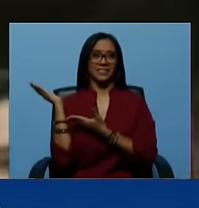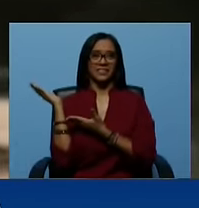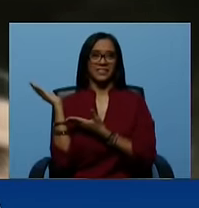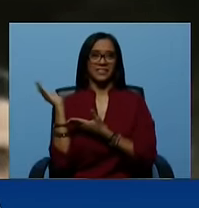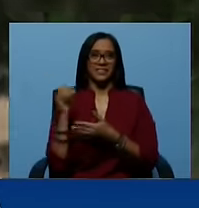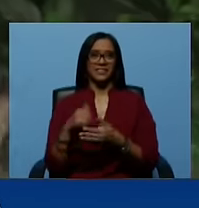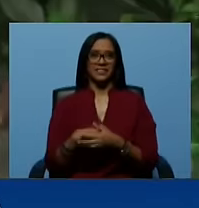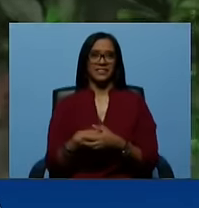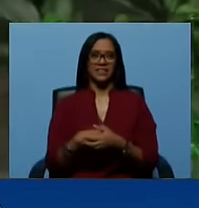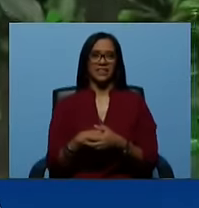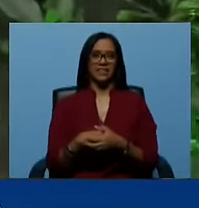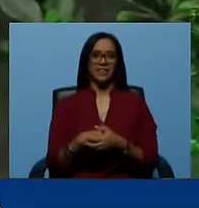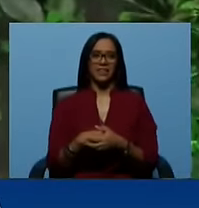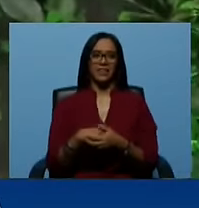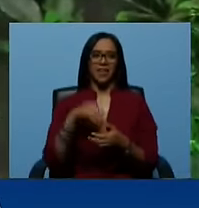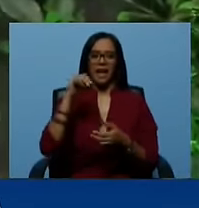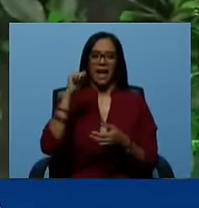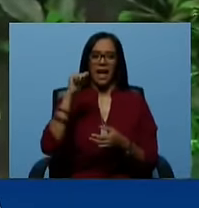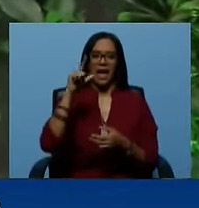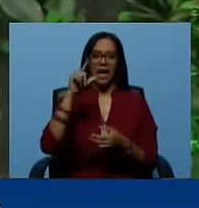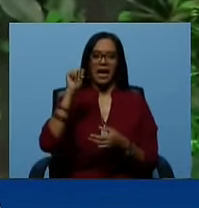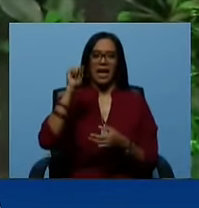Alan MacLeod, de Escocia.